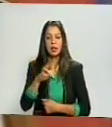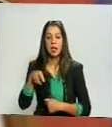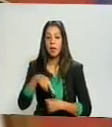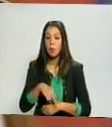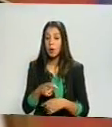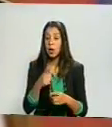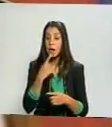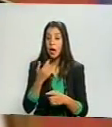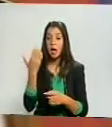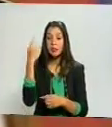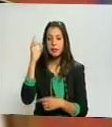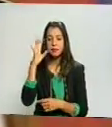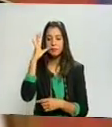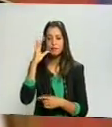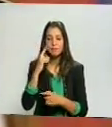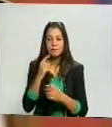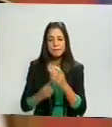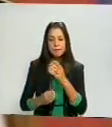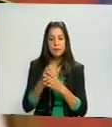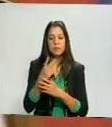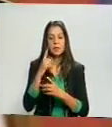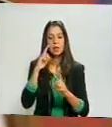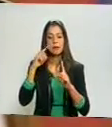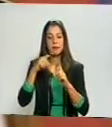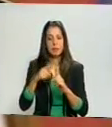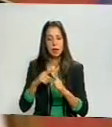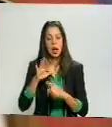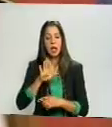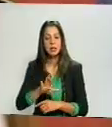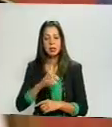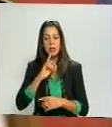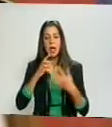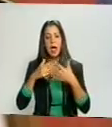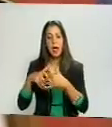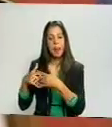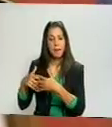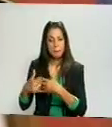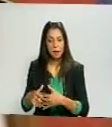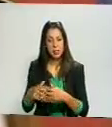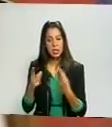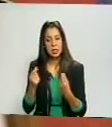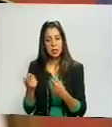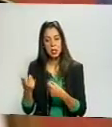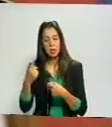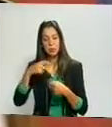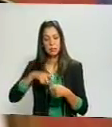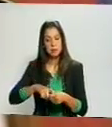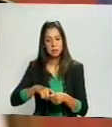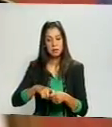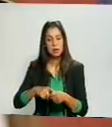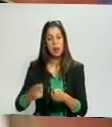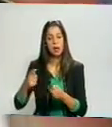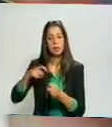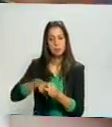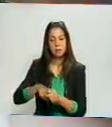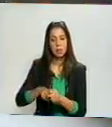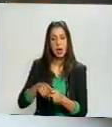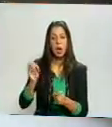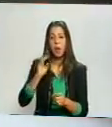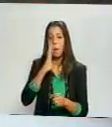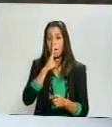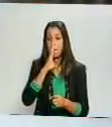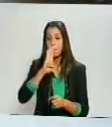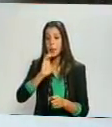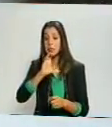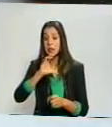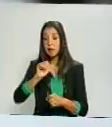hayan sido creadas para tal fin, así como empresas en cuyo capital participen aquellas y el Banco Central de